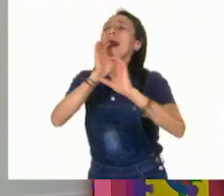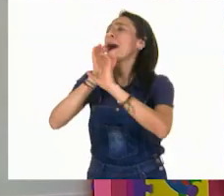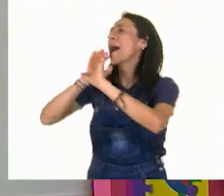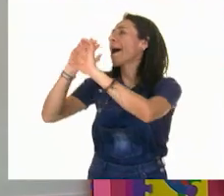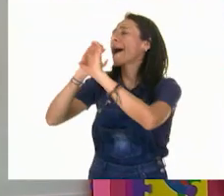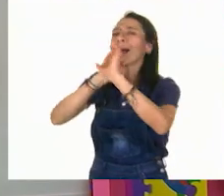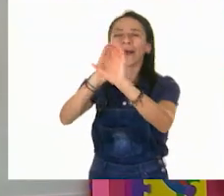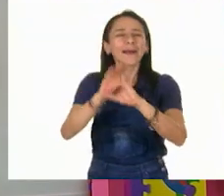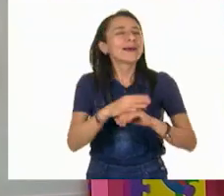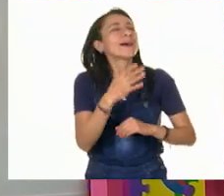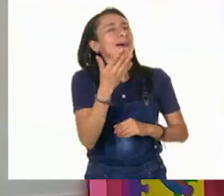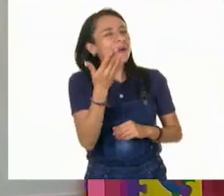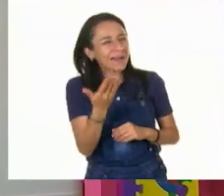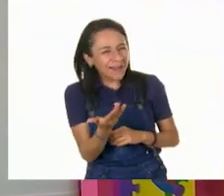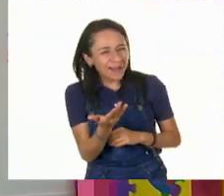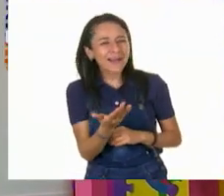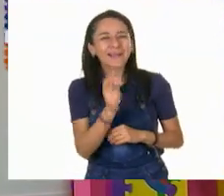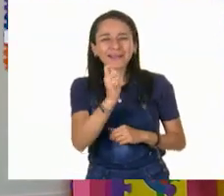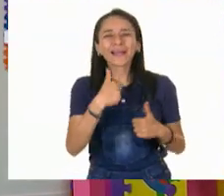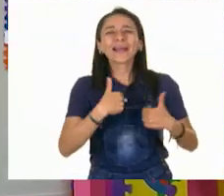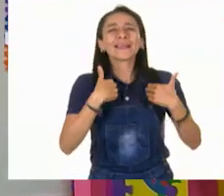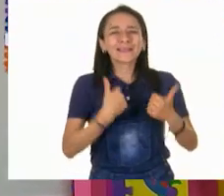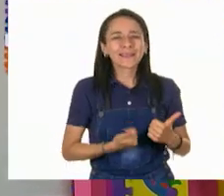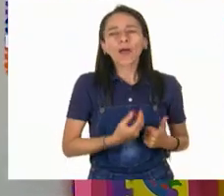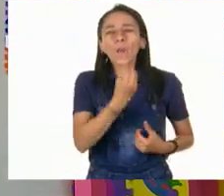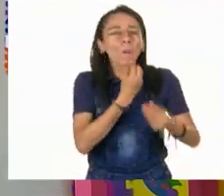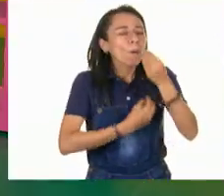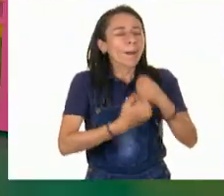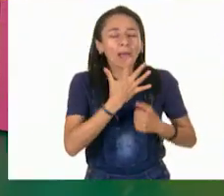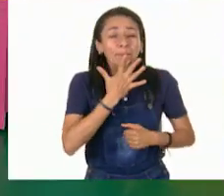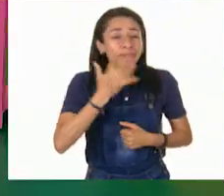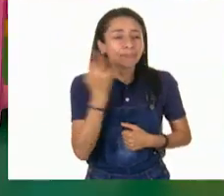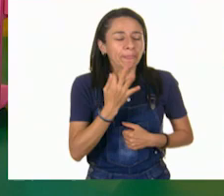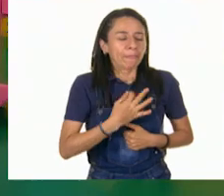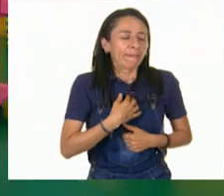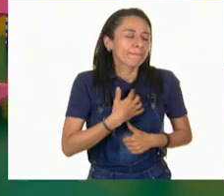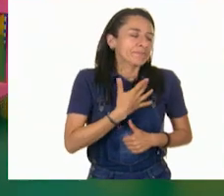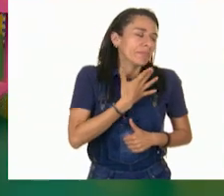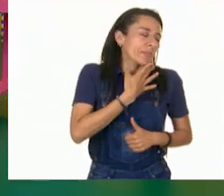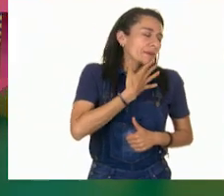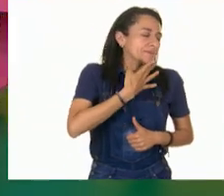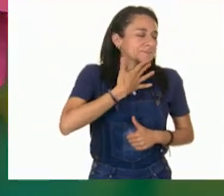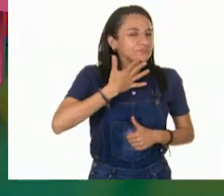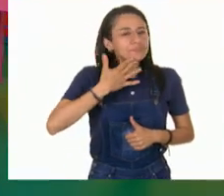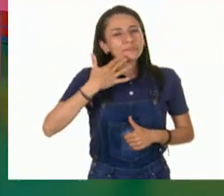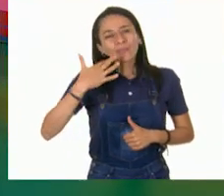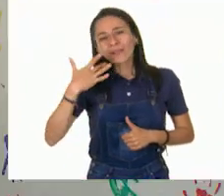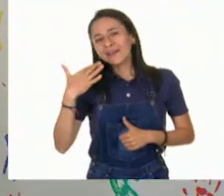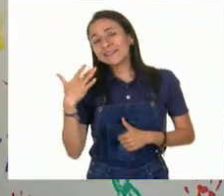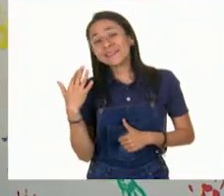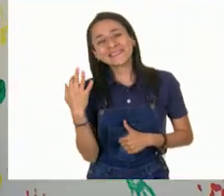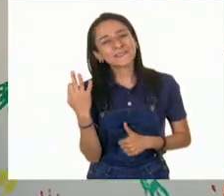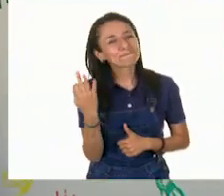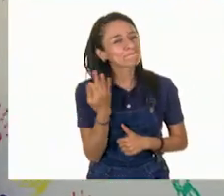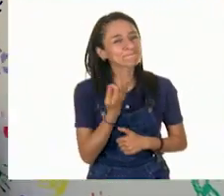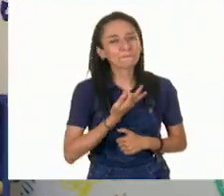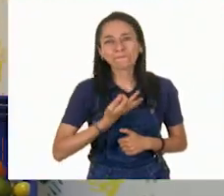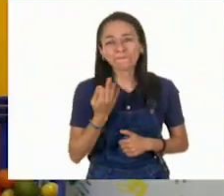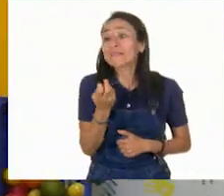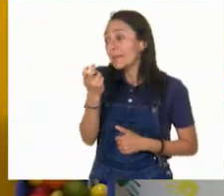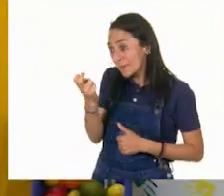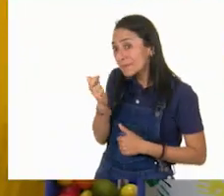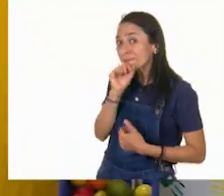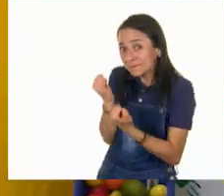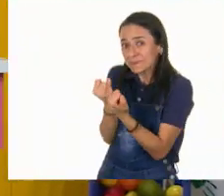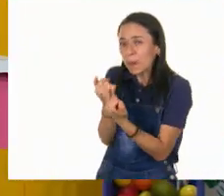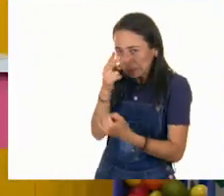hace suspirar por comer algo delicioso. ¡Qué deleite! Me encanta, ¿no? Ese es de mis favoritas porque, ¿sabes qué también me gusta